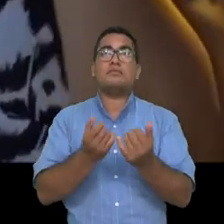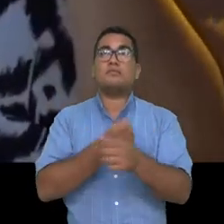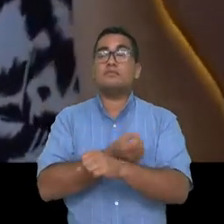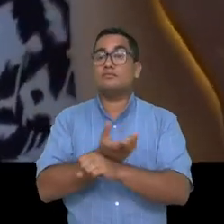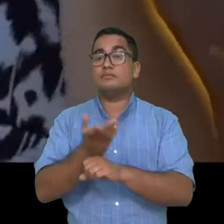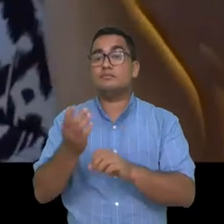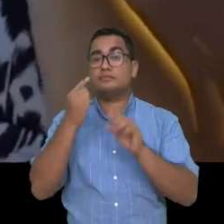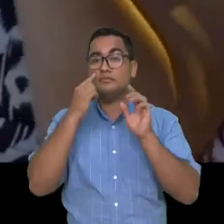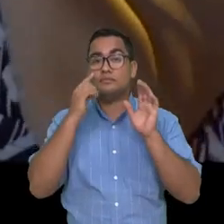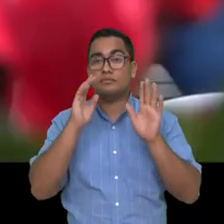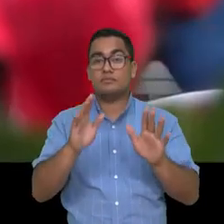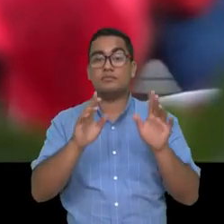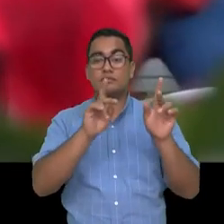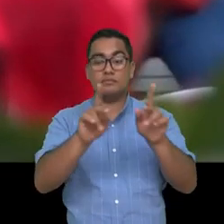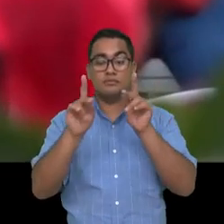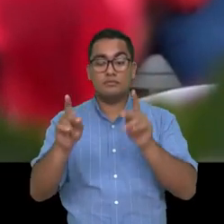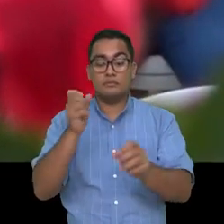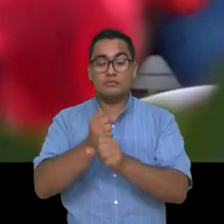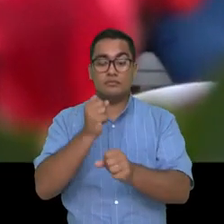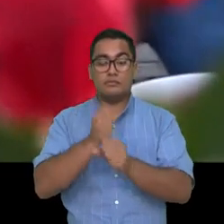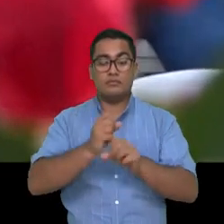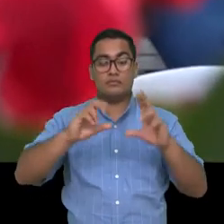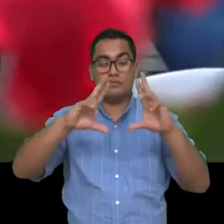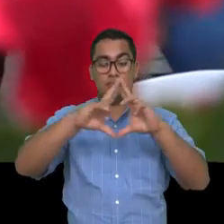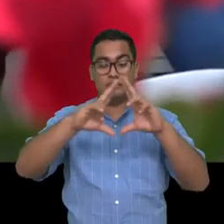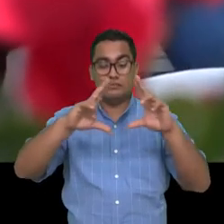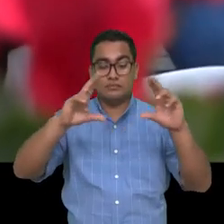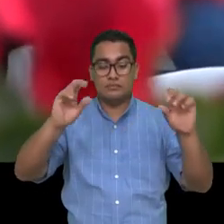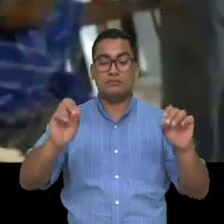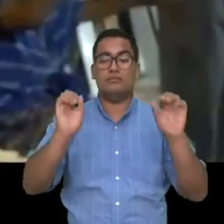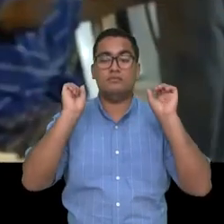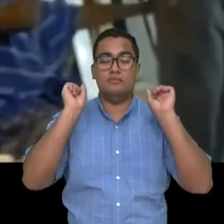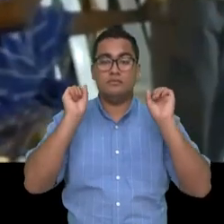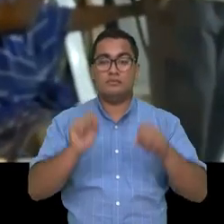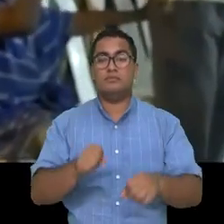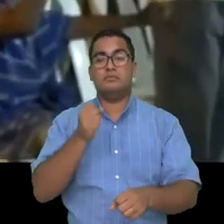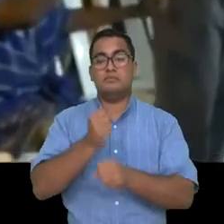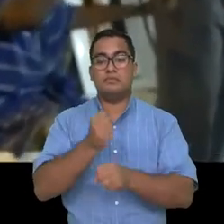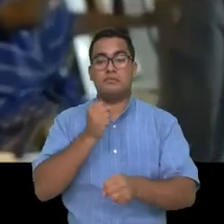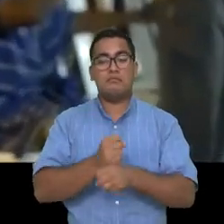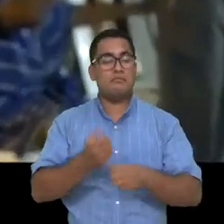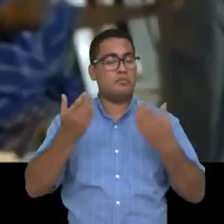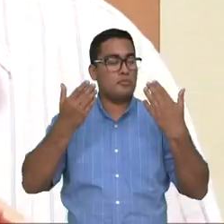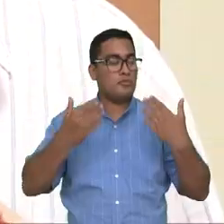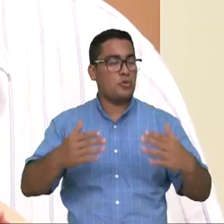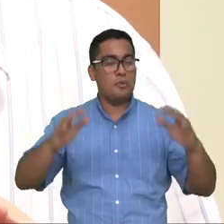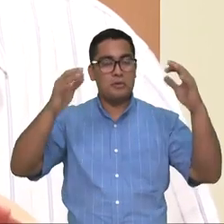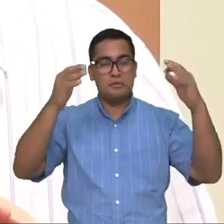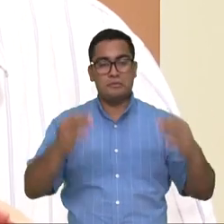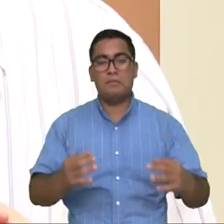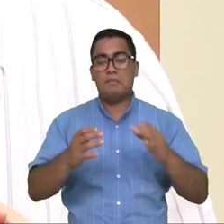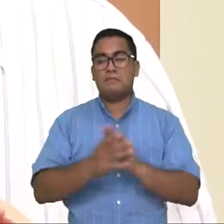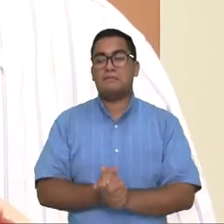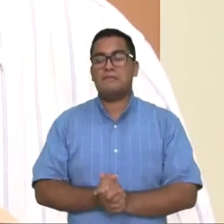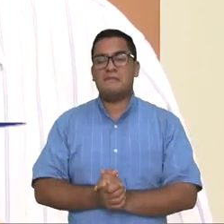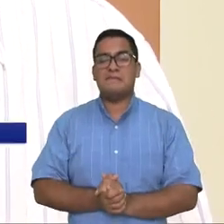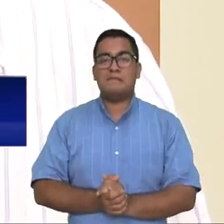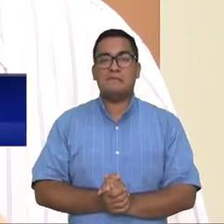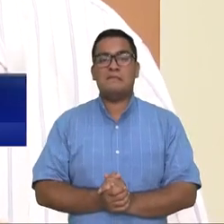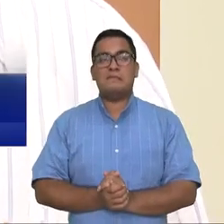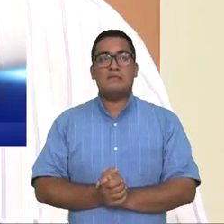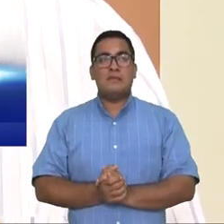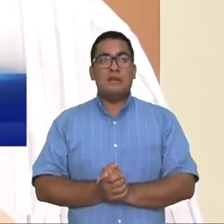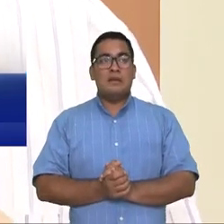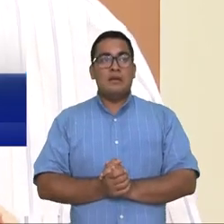prevención hacia la clase trabajadora nicaragüense a fin de que puedan realizar sus labores en forma segura. El empleador tiene que